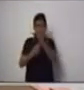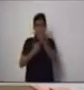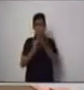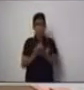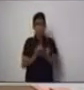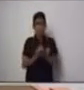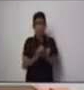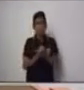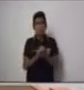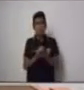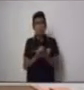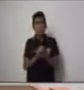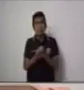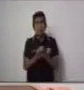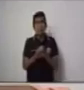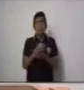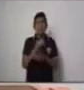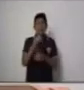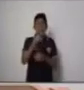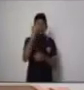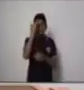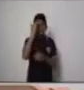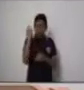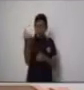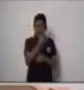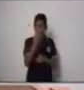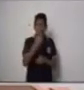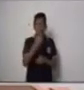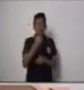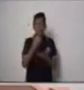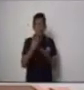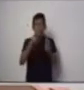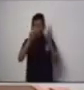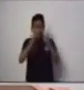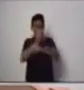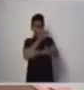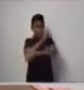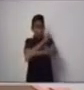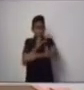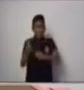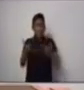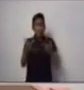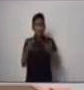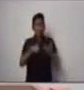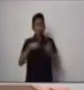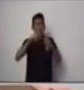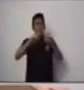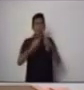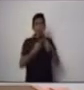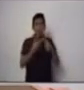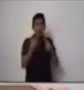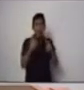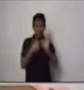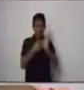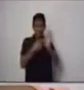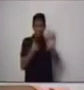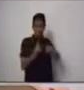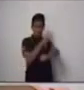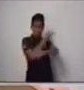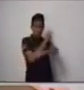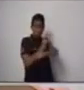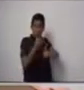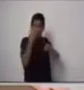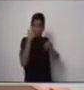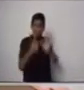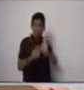Para ello, a todos les gustan los cuentos. Muy bien, vamos a iniciar con un cuento. Y el cuento